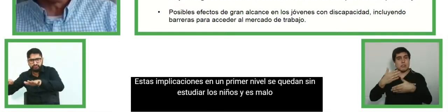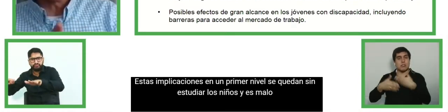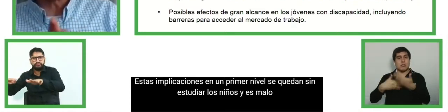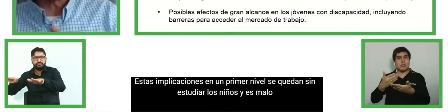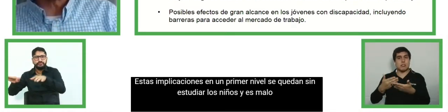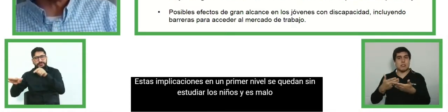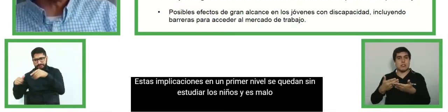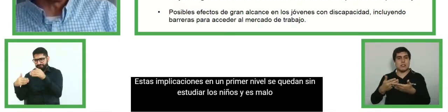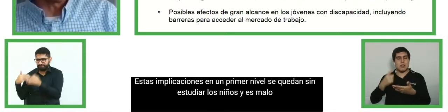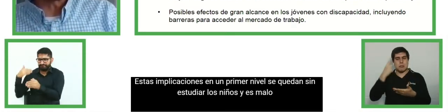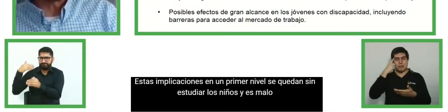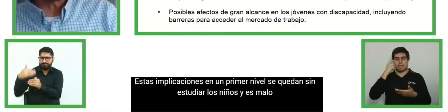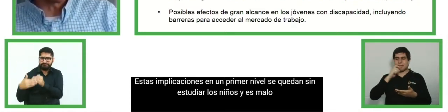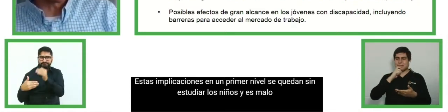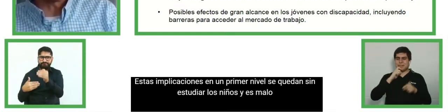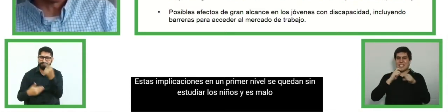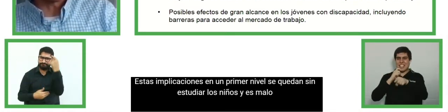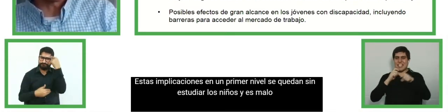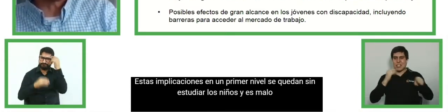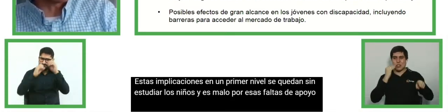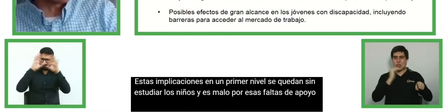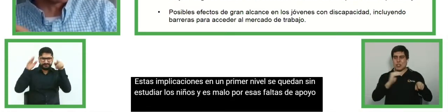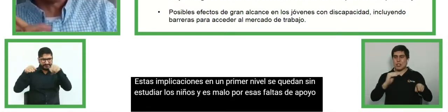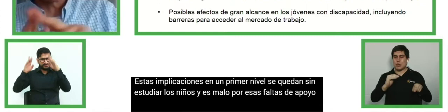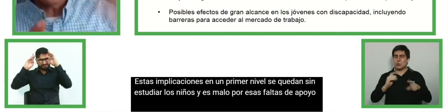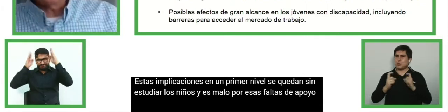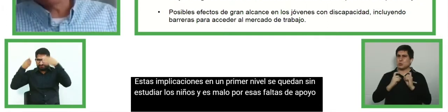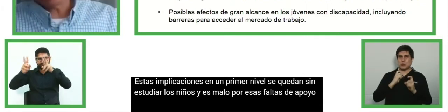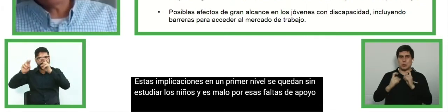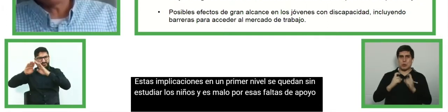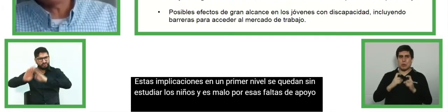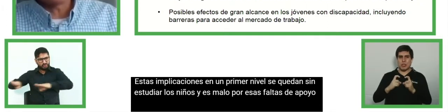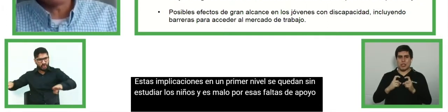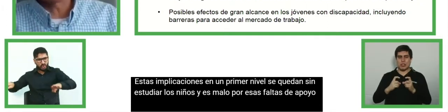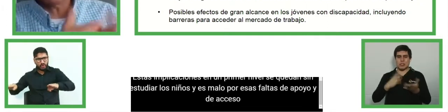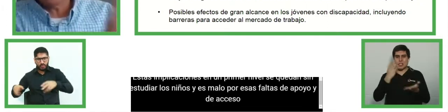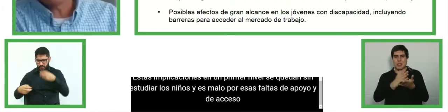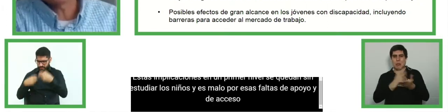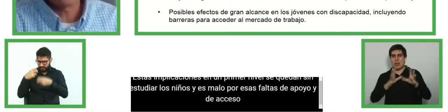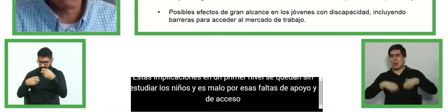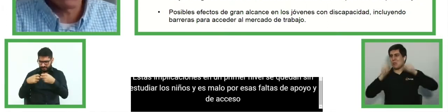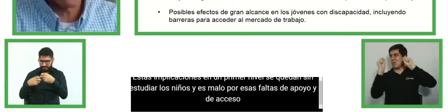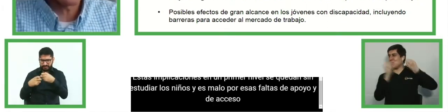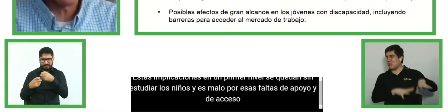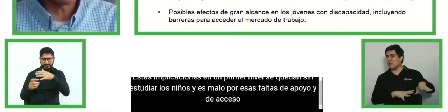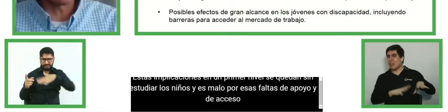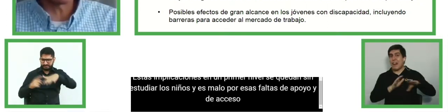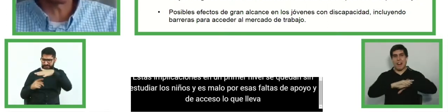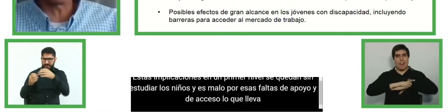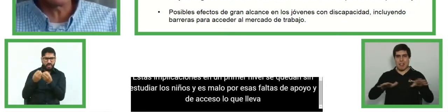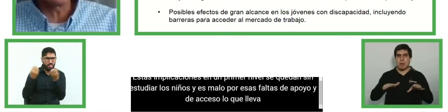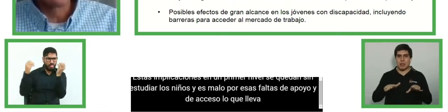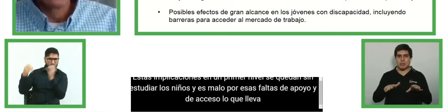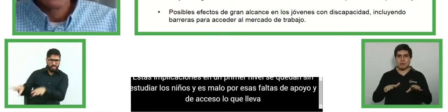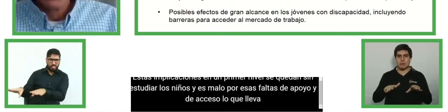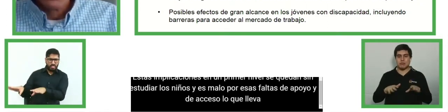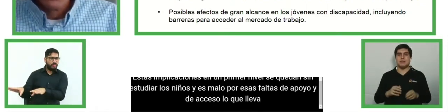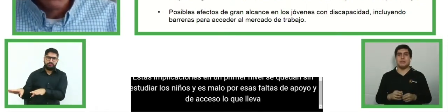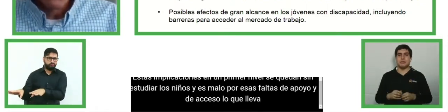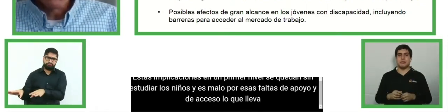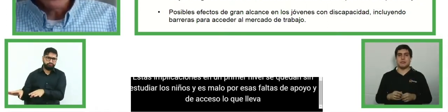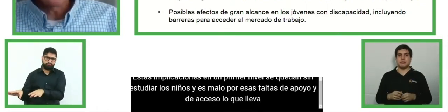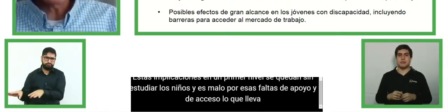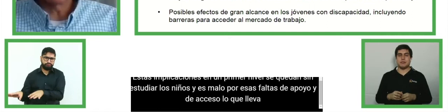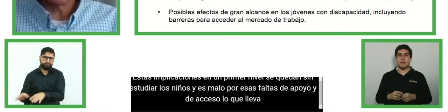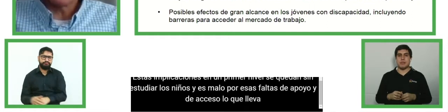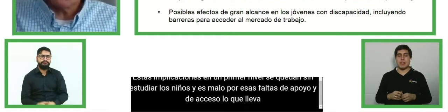lo que lleva es a pensar que esos niños pueden estar en riesgo de abandonar la educación, de drop out, ¿no? Que se dice en inglés, ¿no?